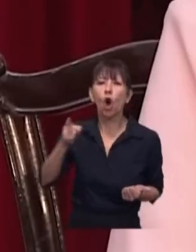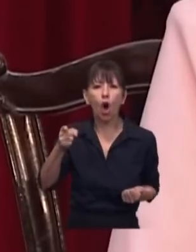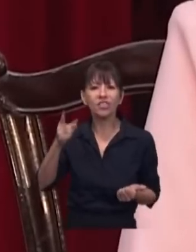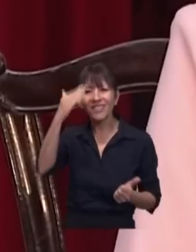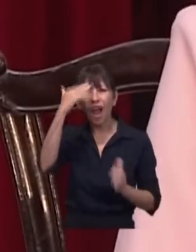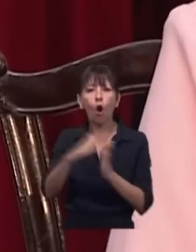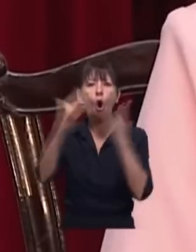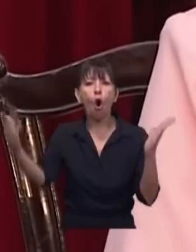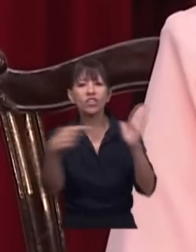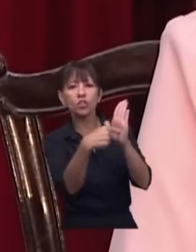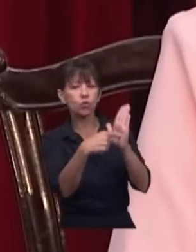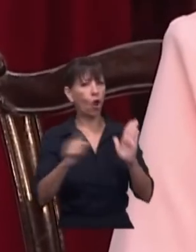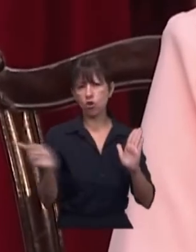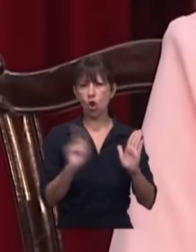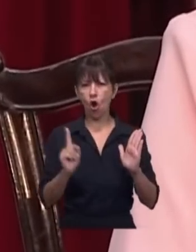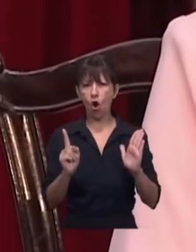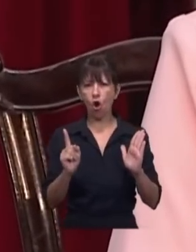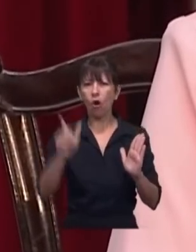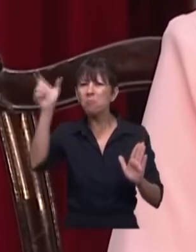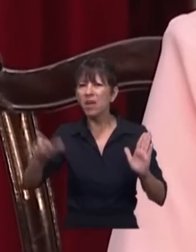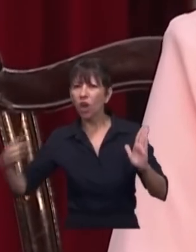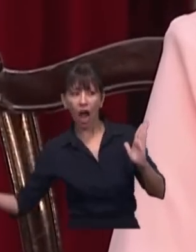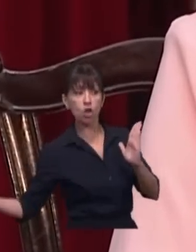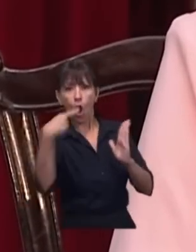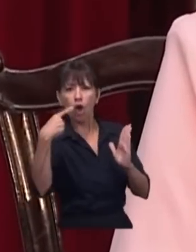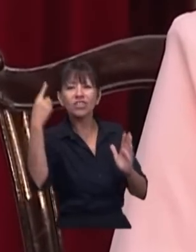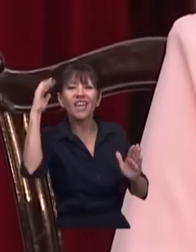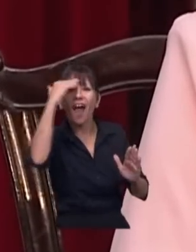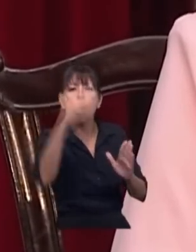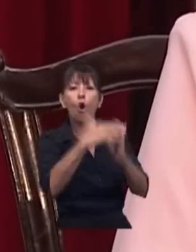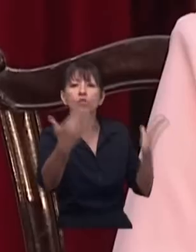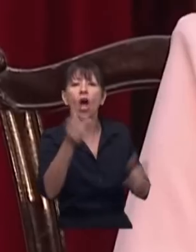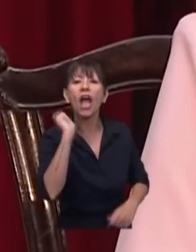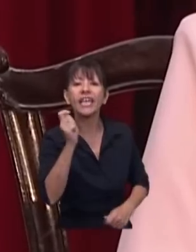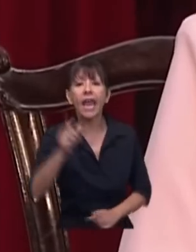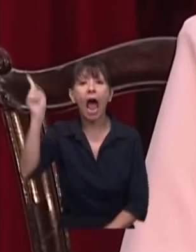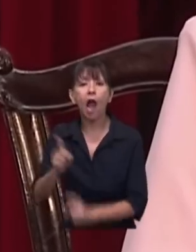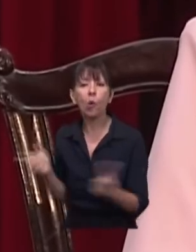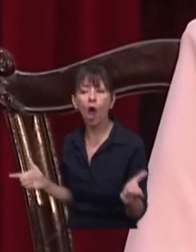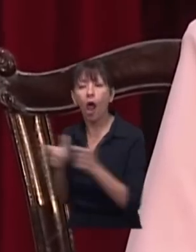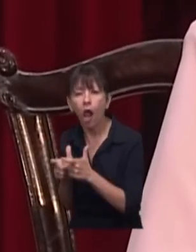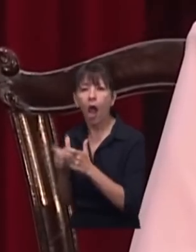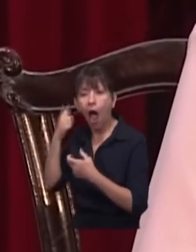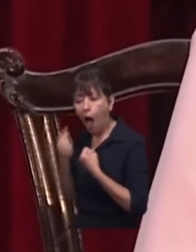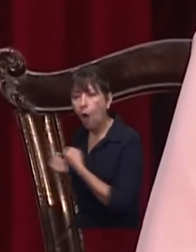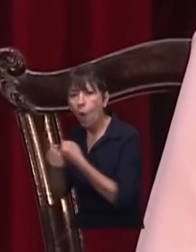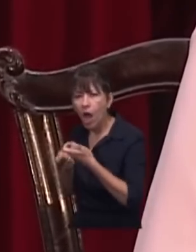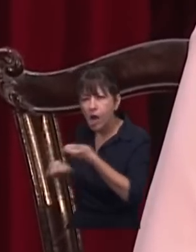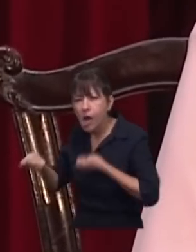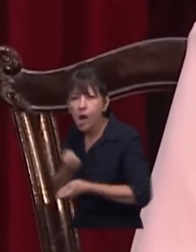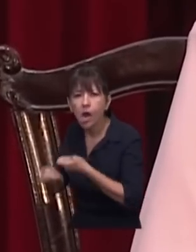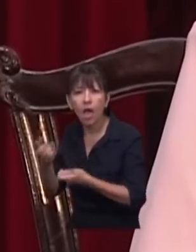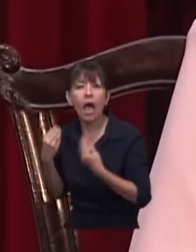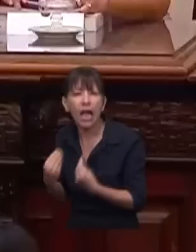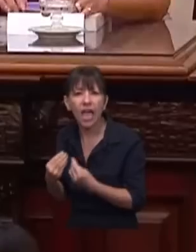Constitución. Los que atentaron contra la Constitución son los que armaron mesas judiciales y perseguían con recursos